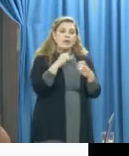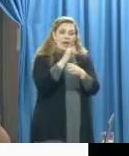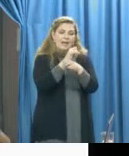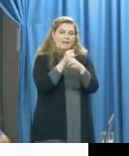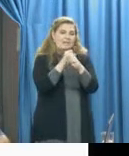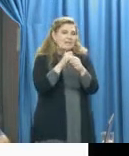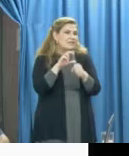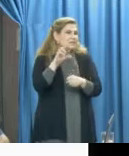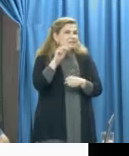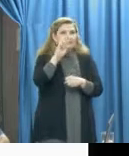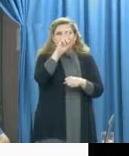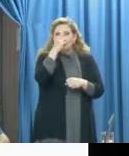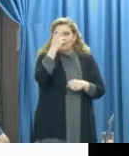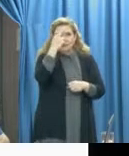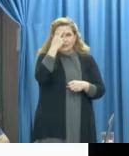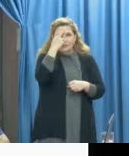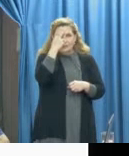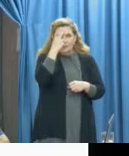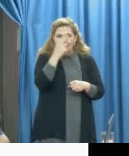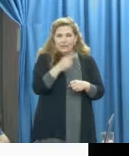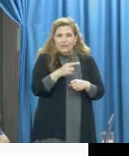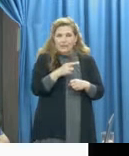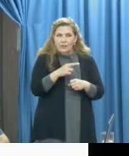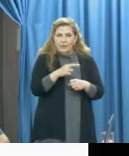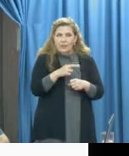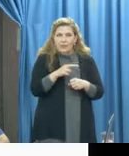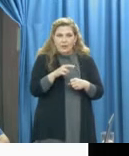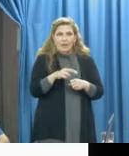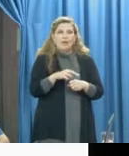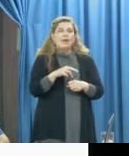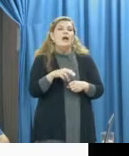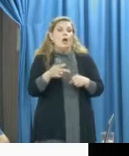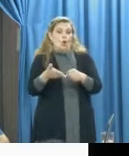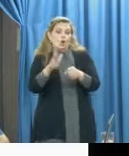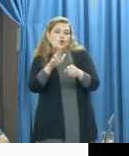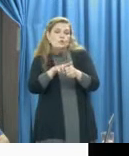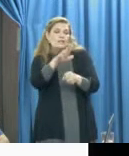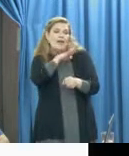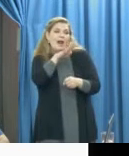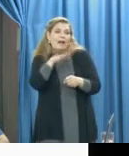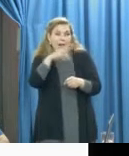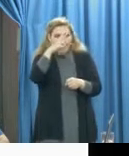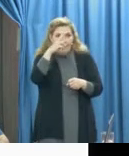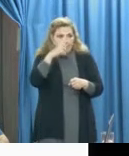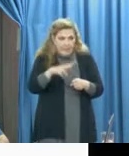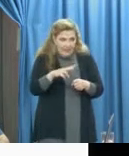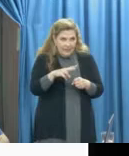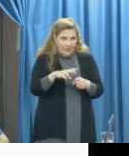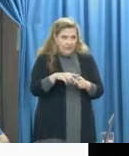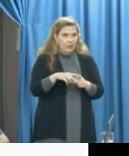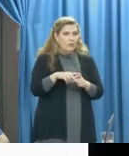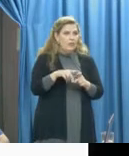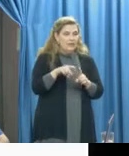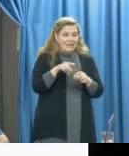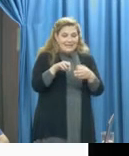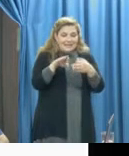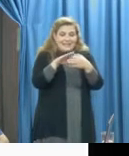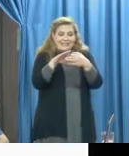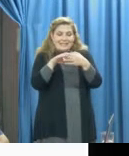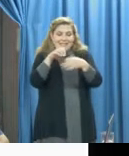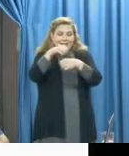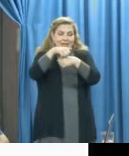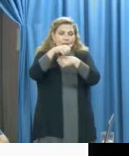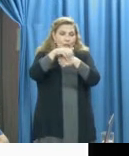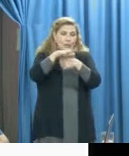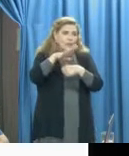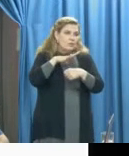no recuerdo, creo que pediatría, el General de México, y hasta ahorita las frecuencias no se están